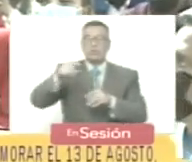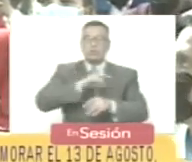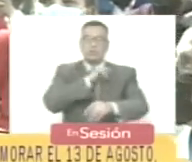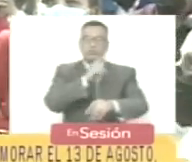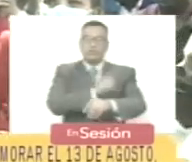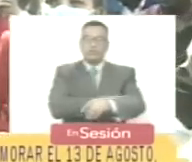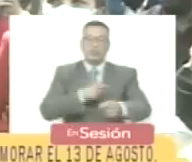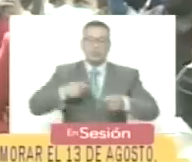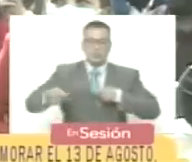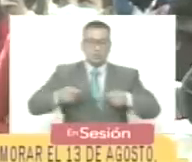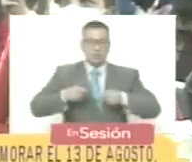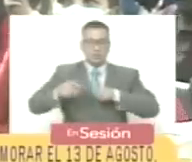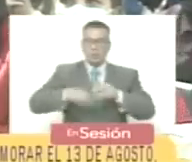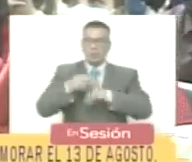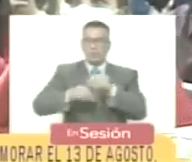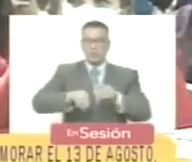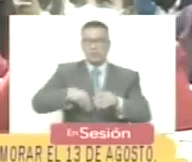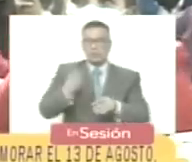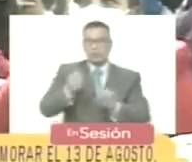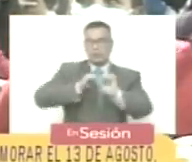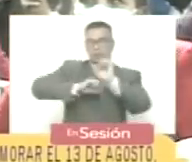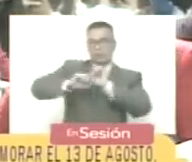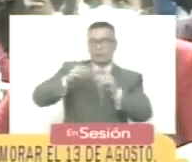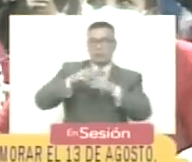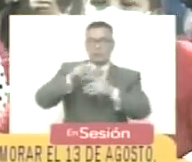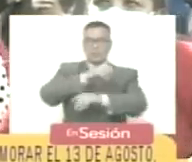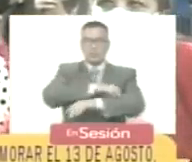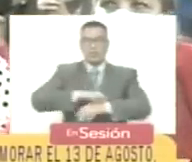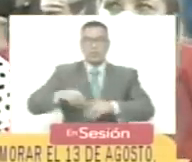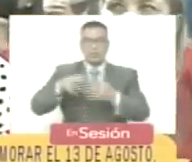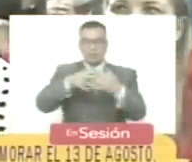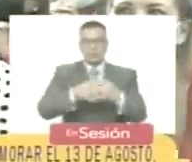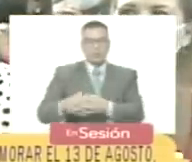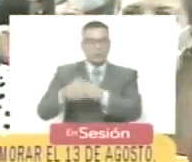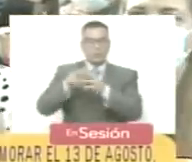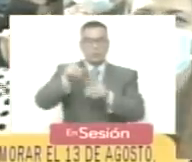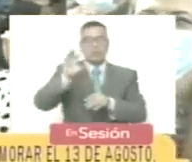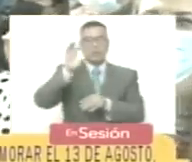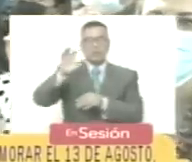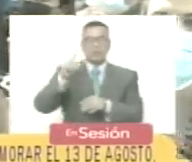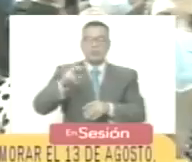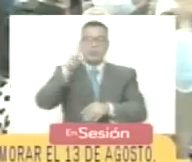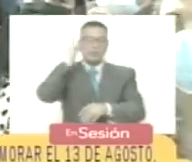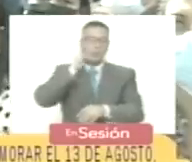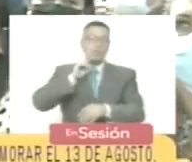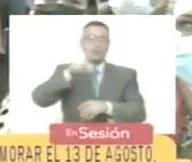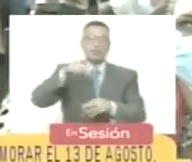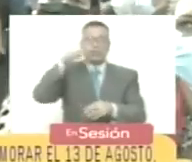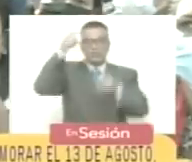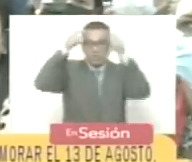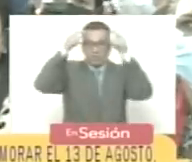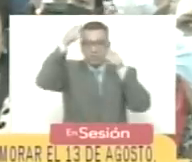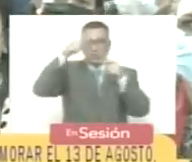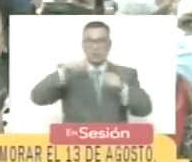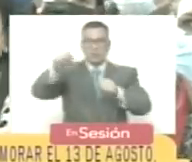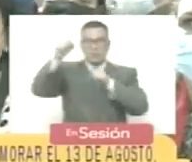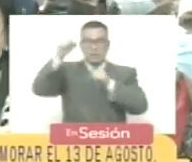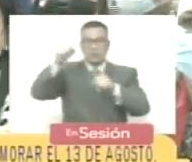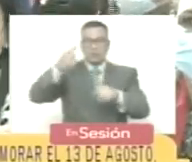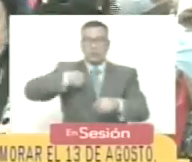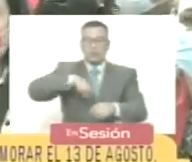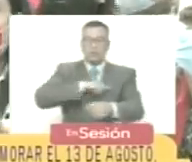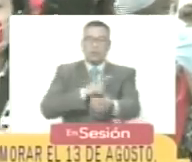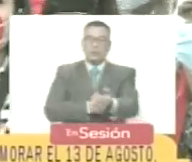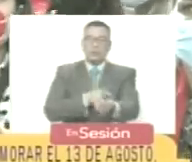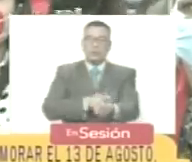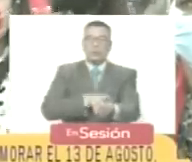fuerza movilizadora que va a ser posible y va a defender de las garras del imperio esta patria de Bolívar y de Hugo Chávez. Que viva nuestro hermano Darío,